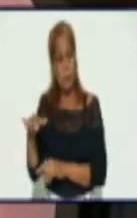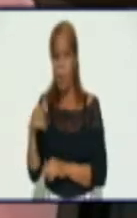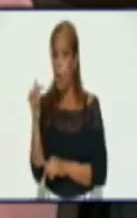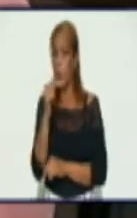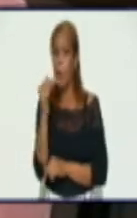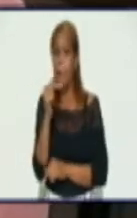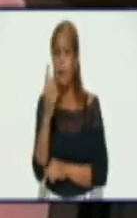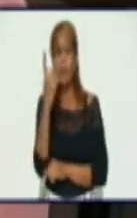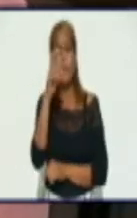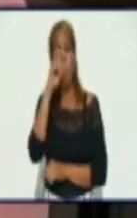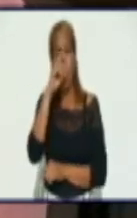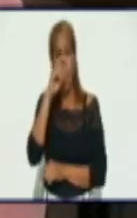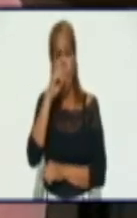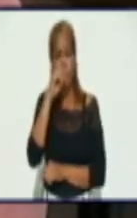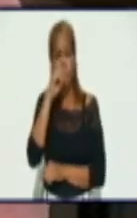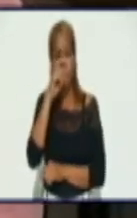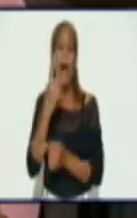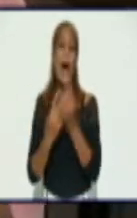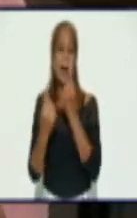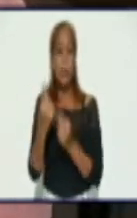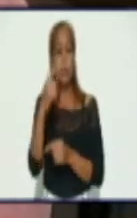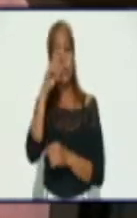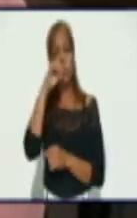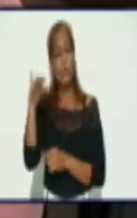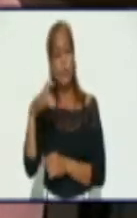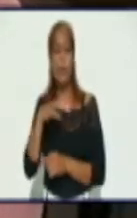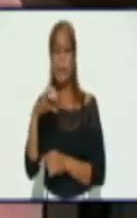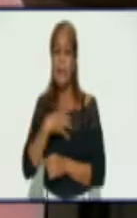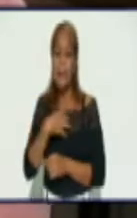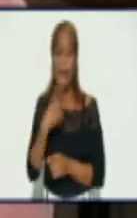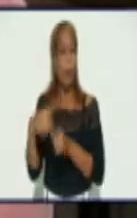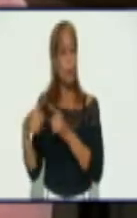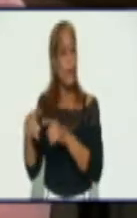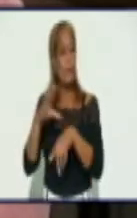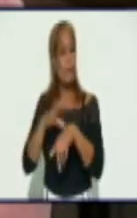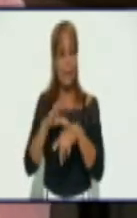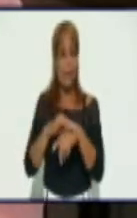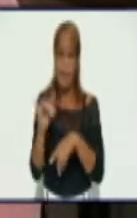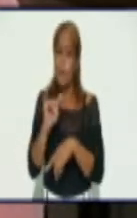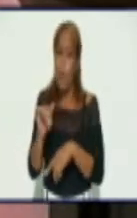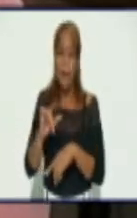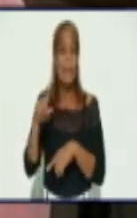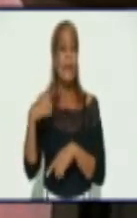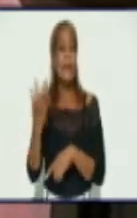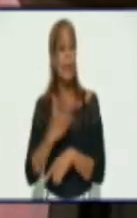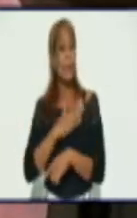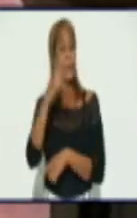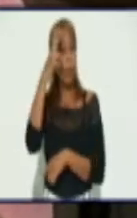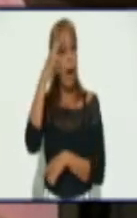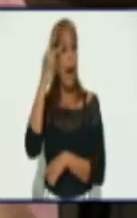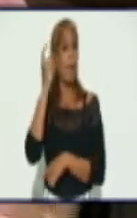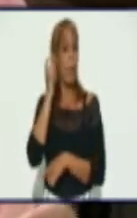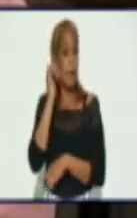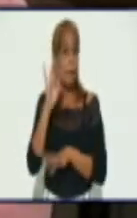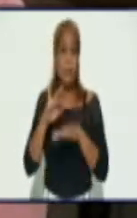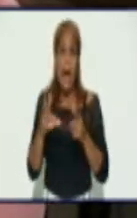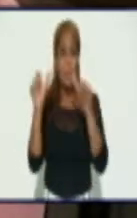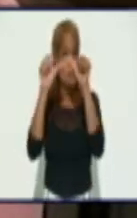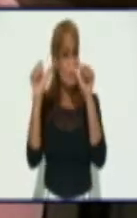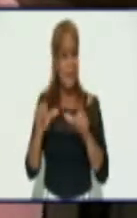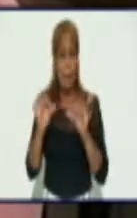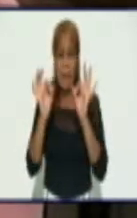año o los que tienen alguna enfermedad crónica. También nuestros abuelitos, que son tan sensibles, con un sistema inmune que ya está deteriorado